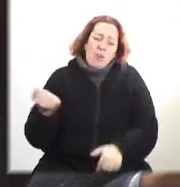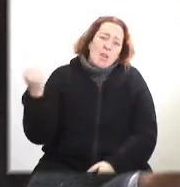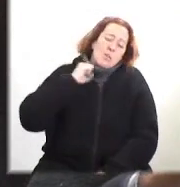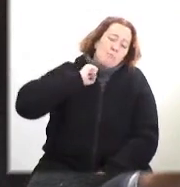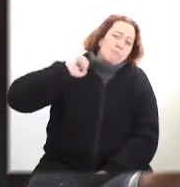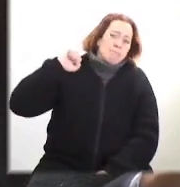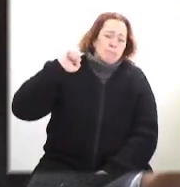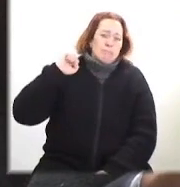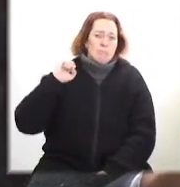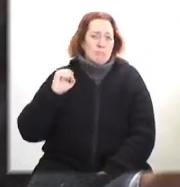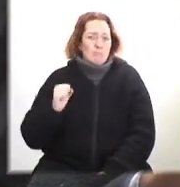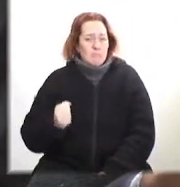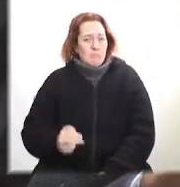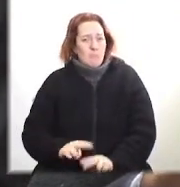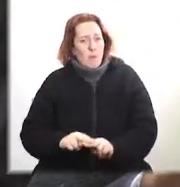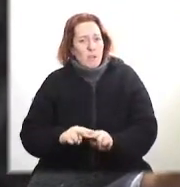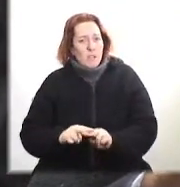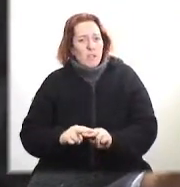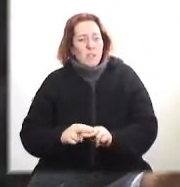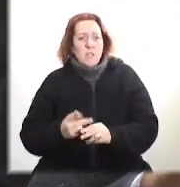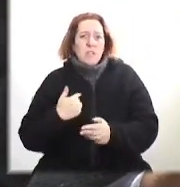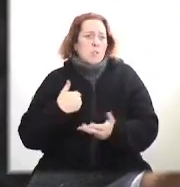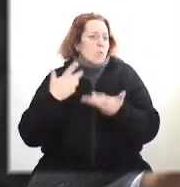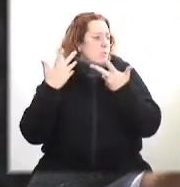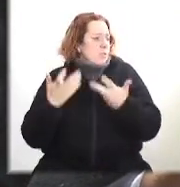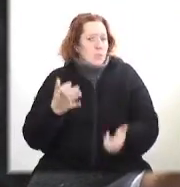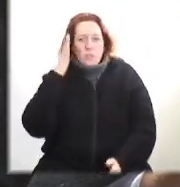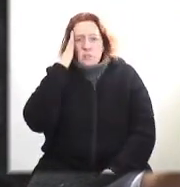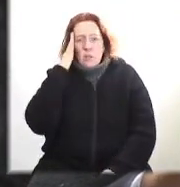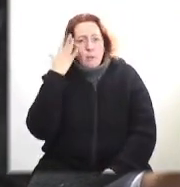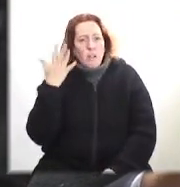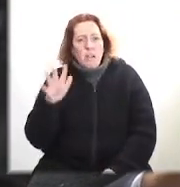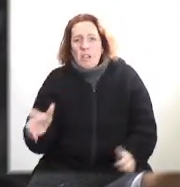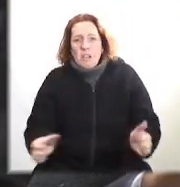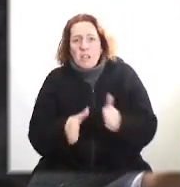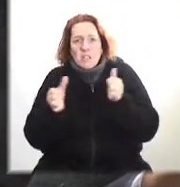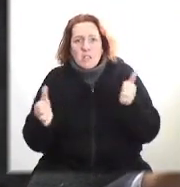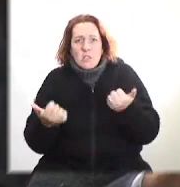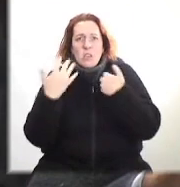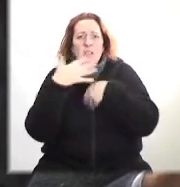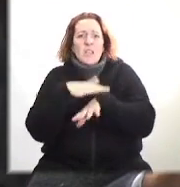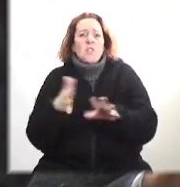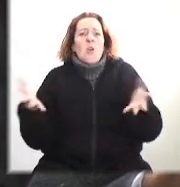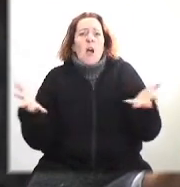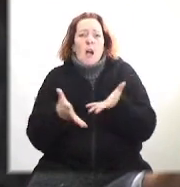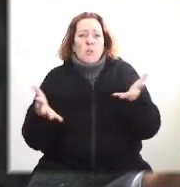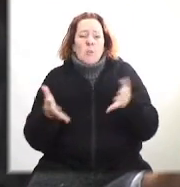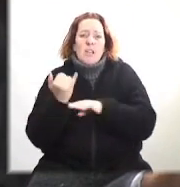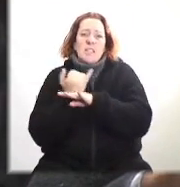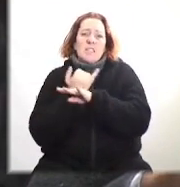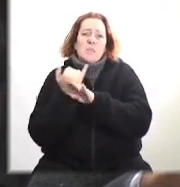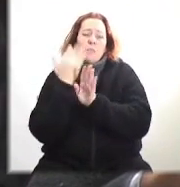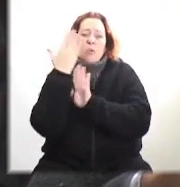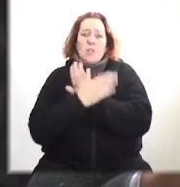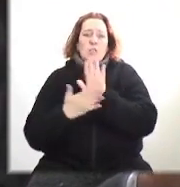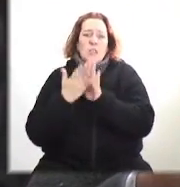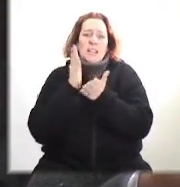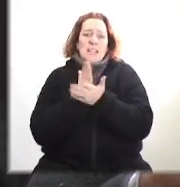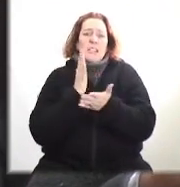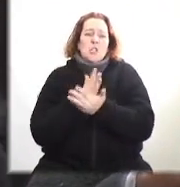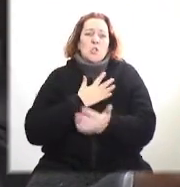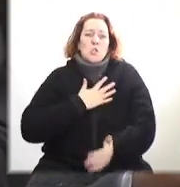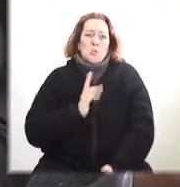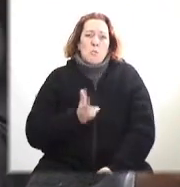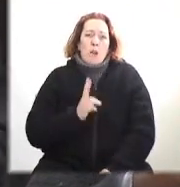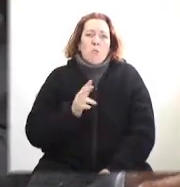suicidan. Y yo quisiera saber qué ha hecho la actual integración del Instituto Nacional de Derechos Humanos